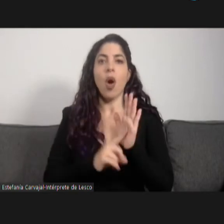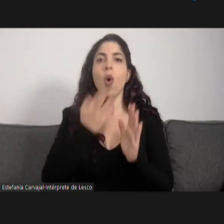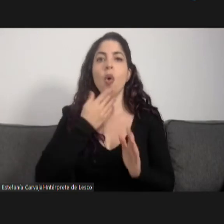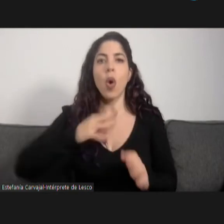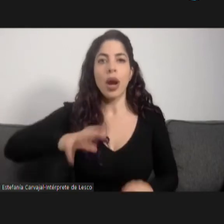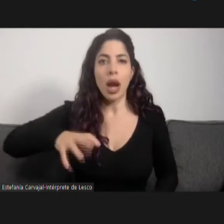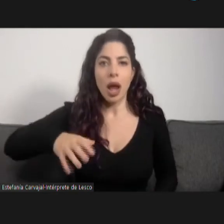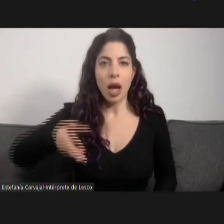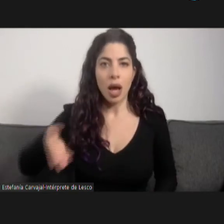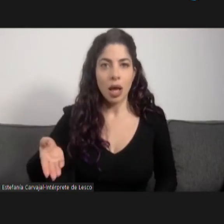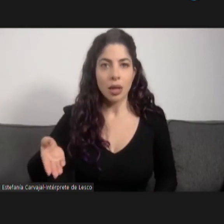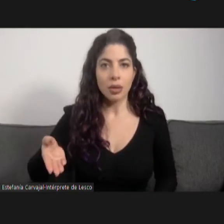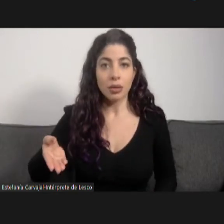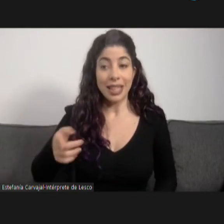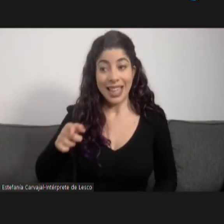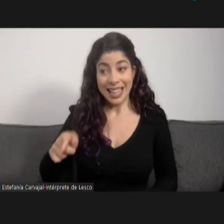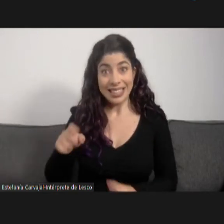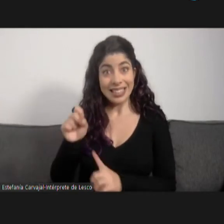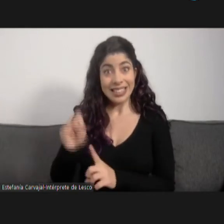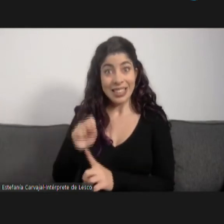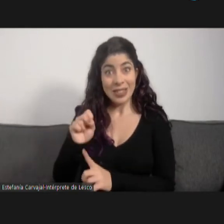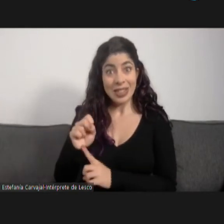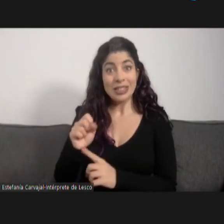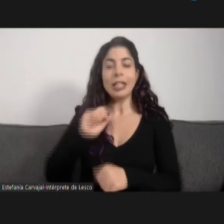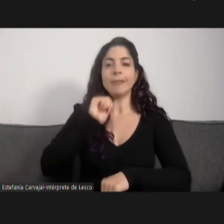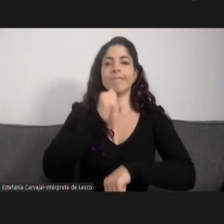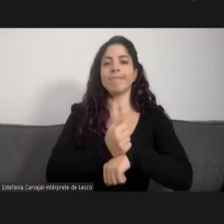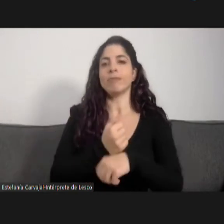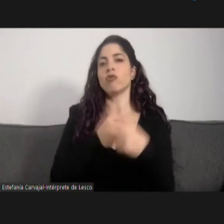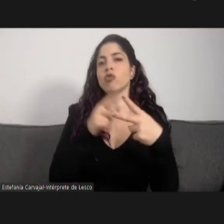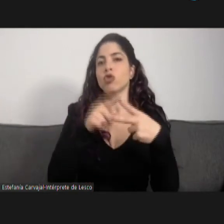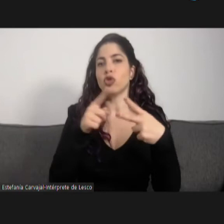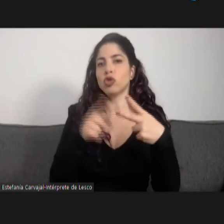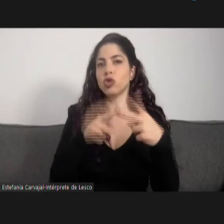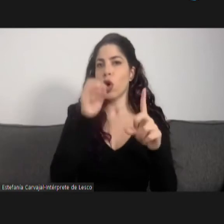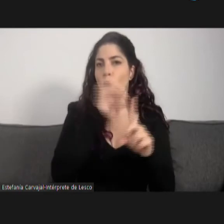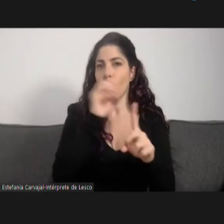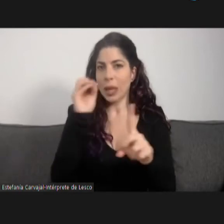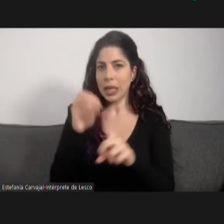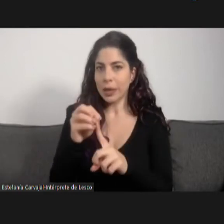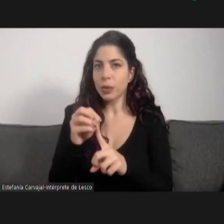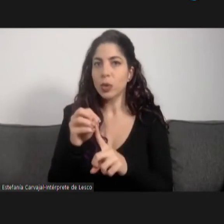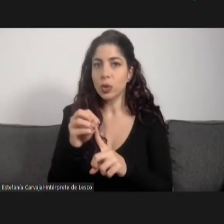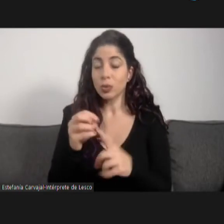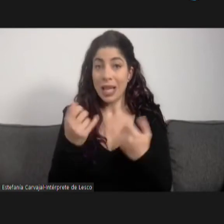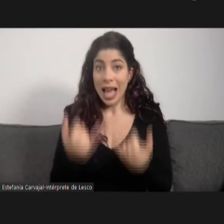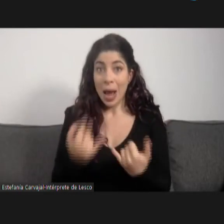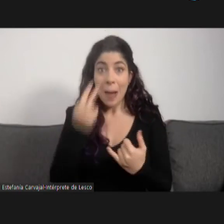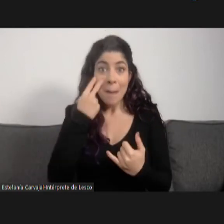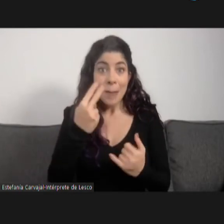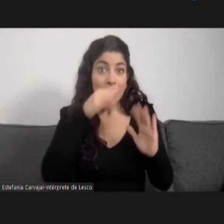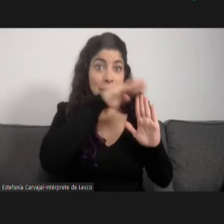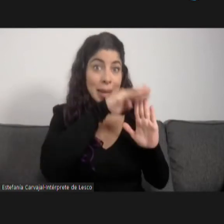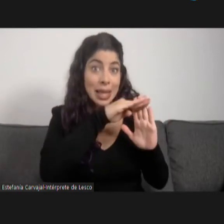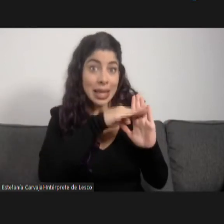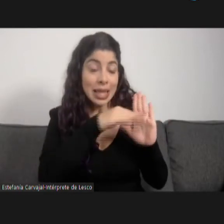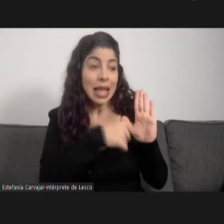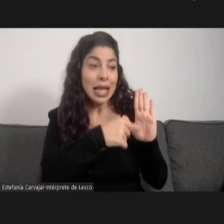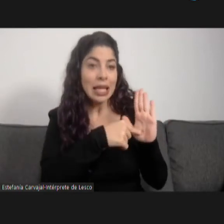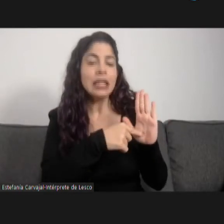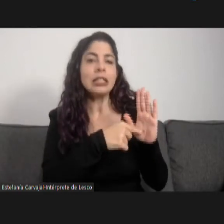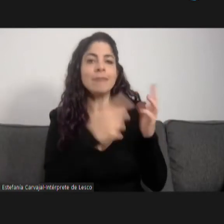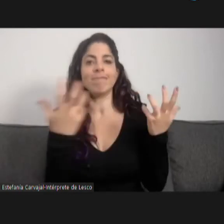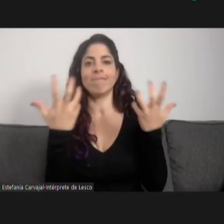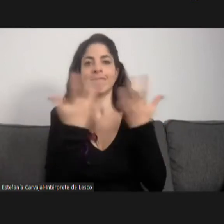y ante esto pues se han establecido dos objetivos fundamentales y esas medidas que estamos viendo ahorita justamente cumplen a esos